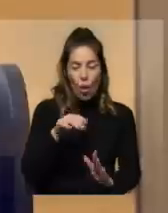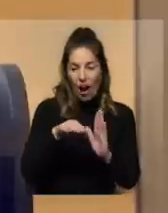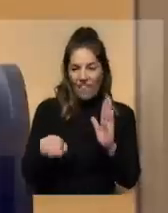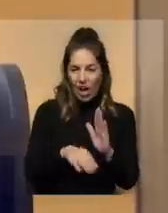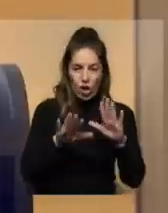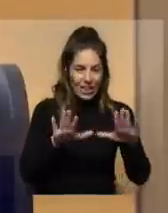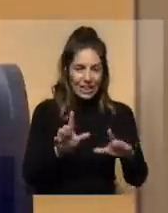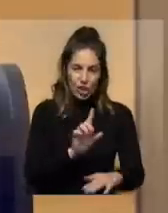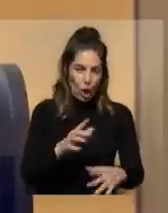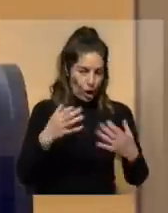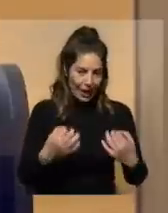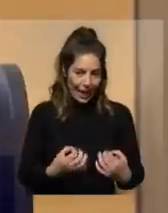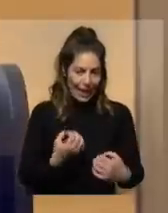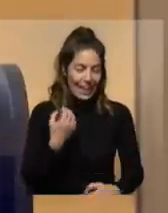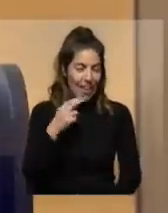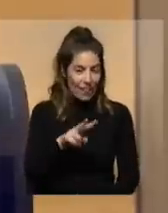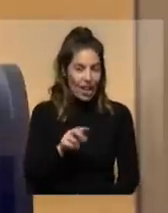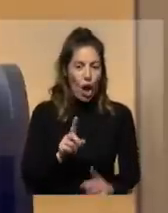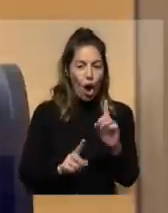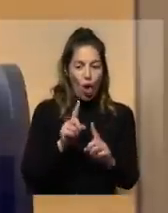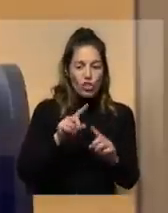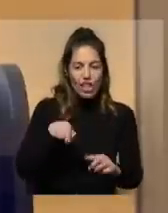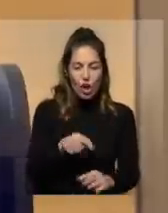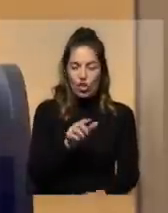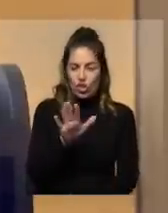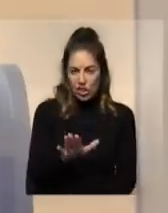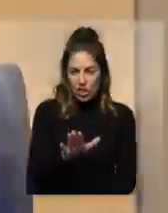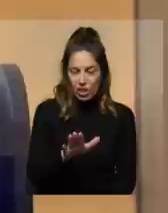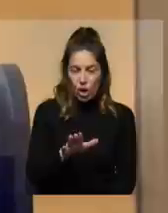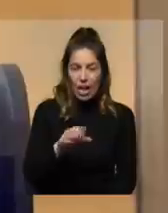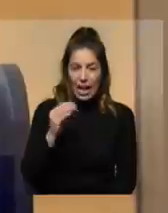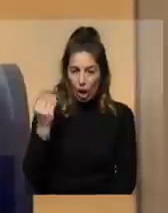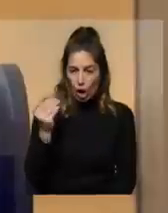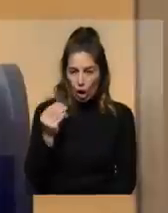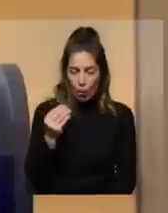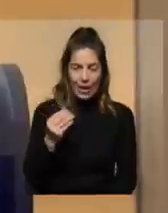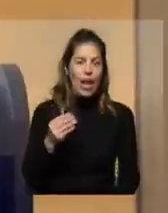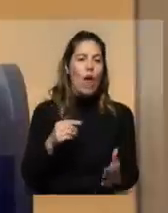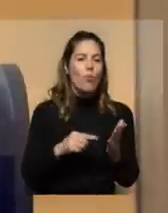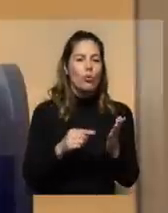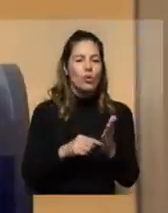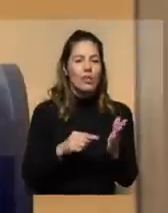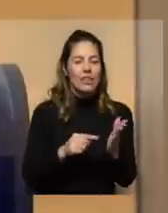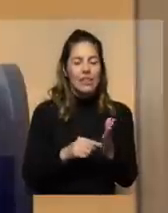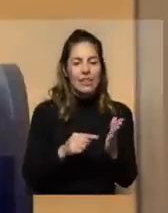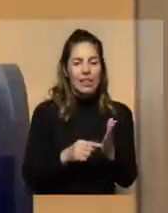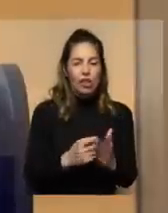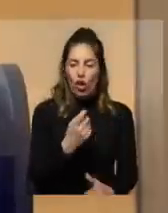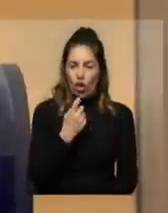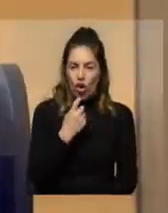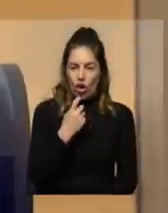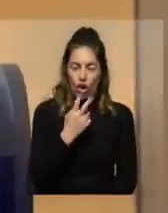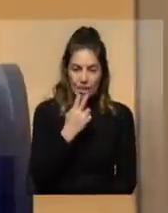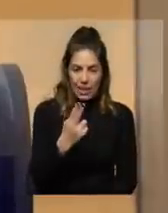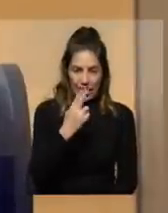es tan real hay que mirar el once con cinco de prevalencia en jóvenes El puntito rojo de los cigarrillos electrónicos aquí sí es más